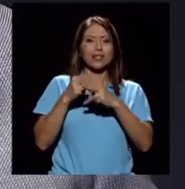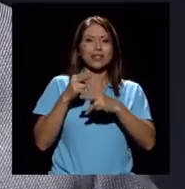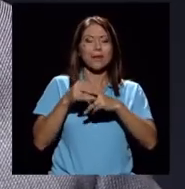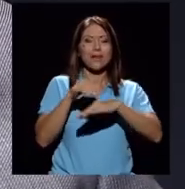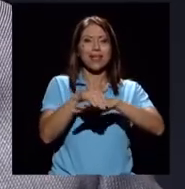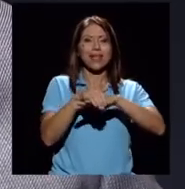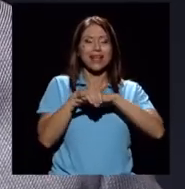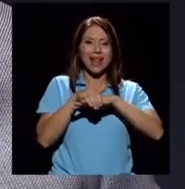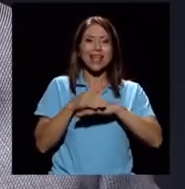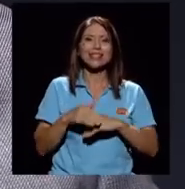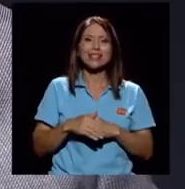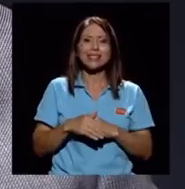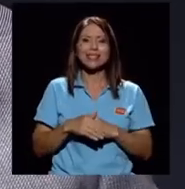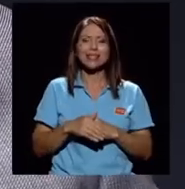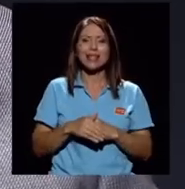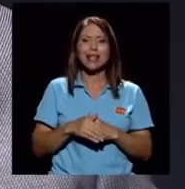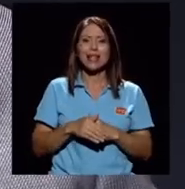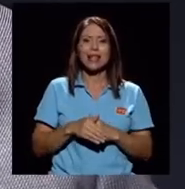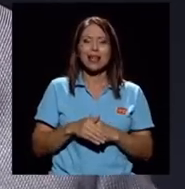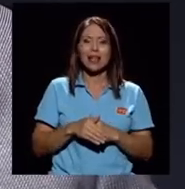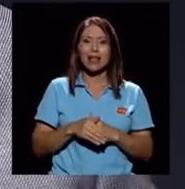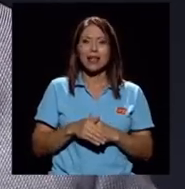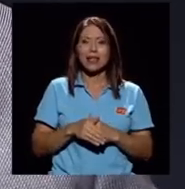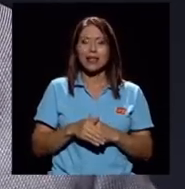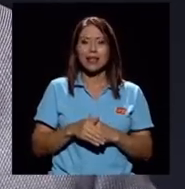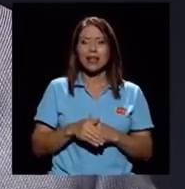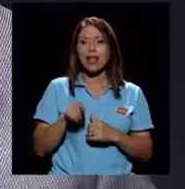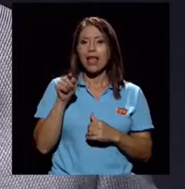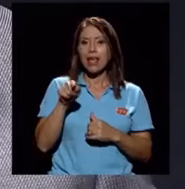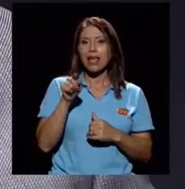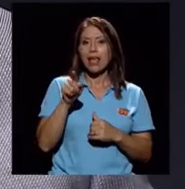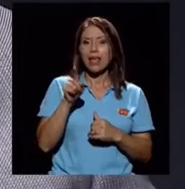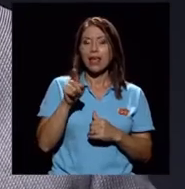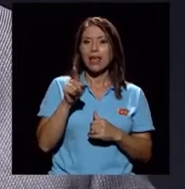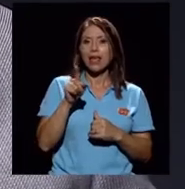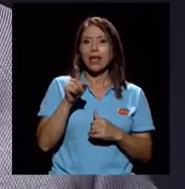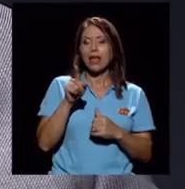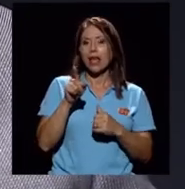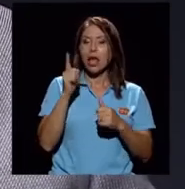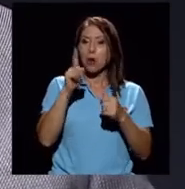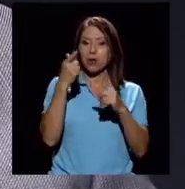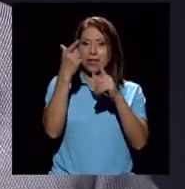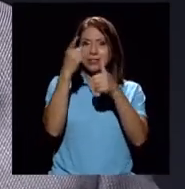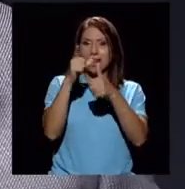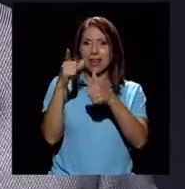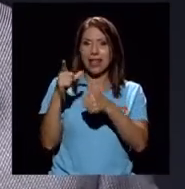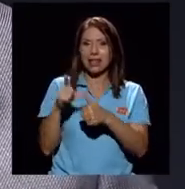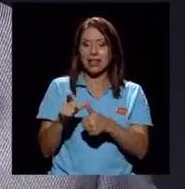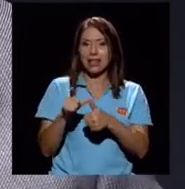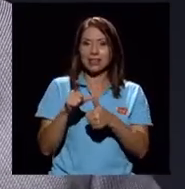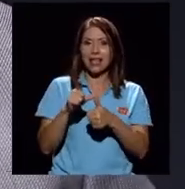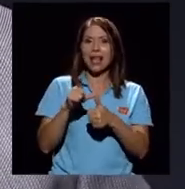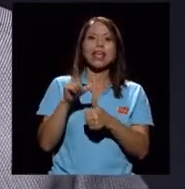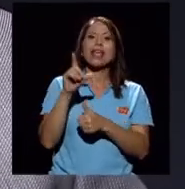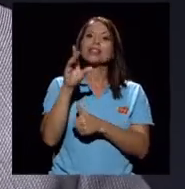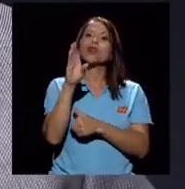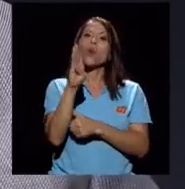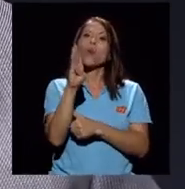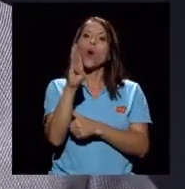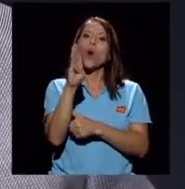eran del wave forma que el acrónimo que es bar de basura